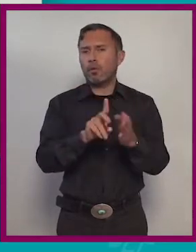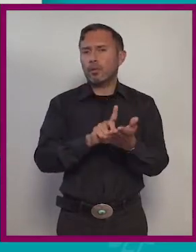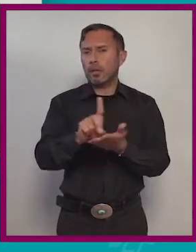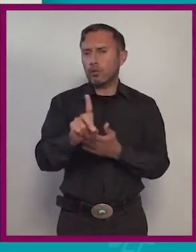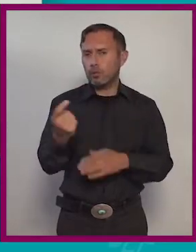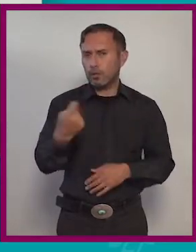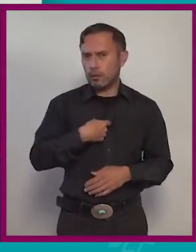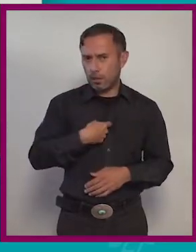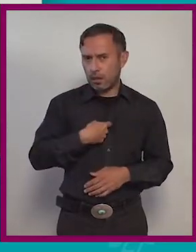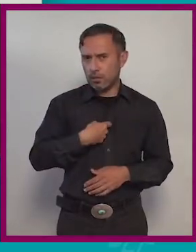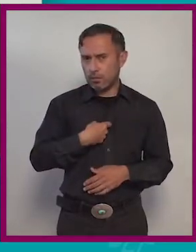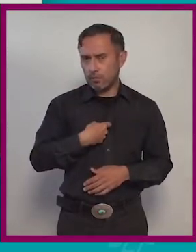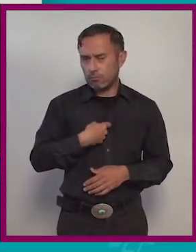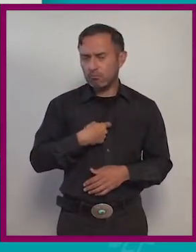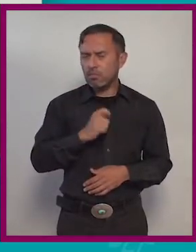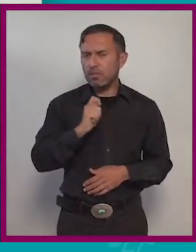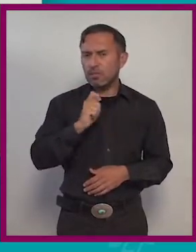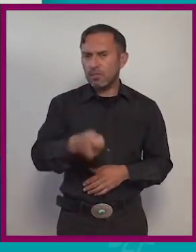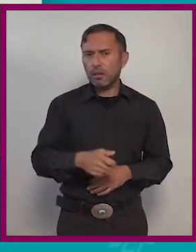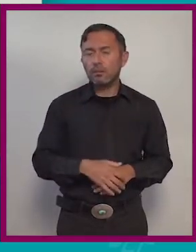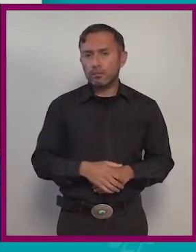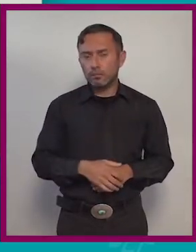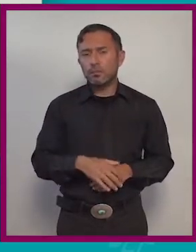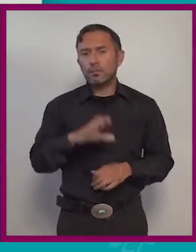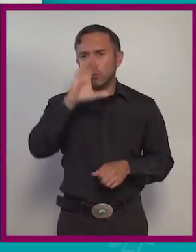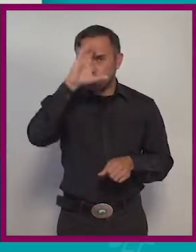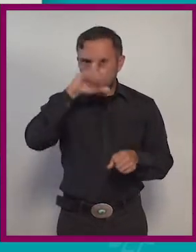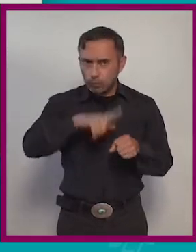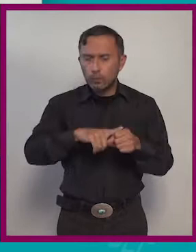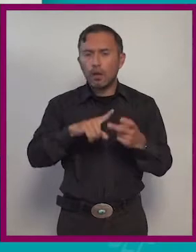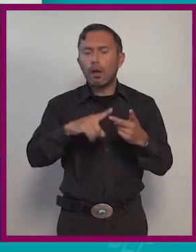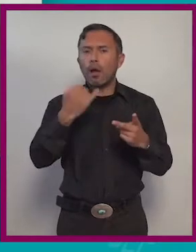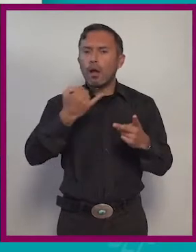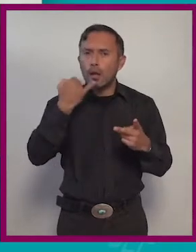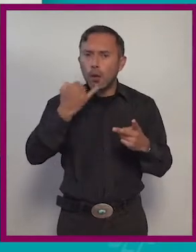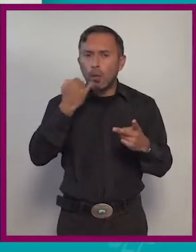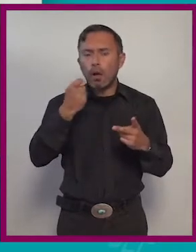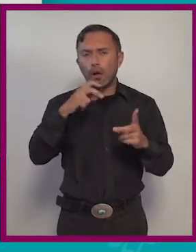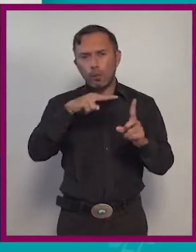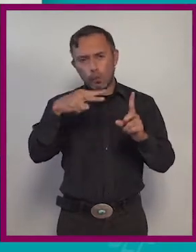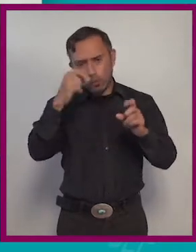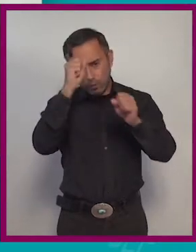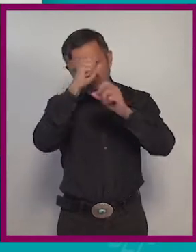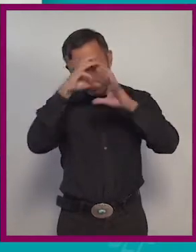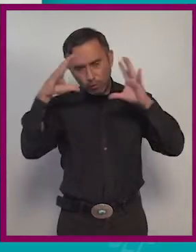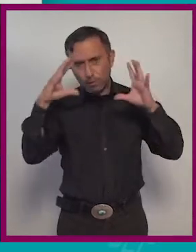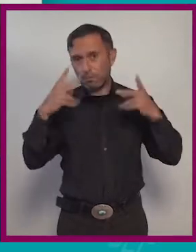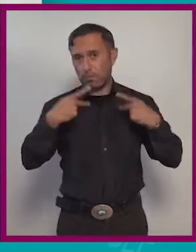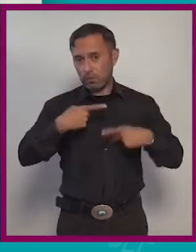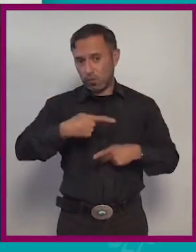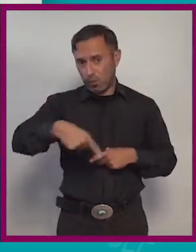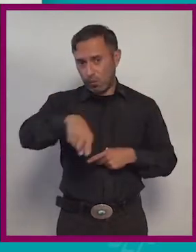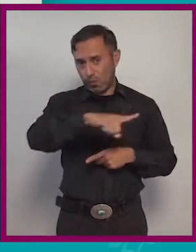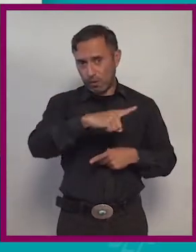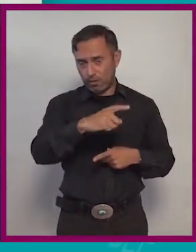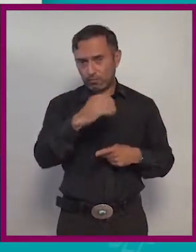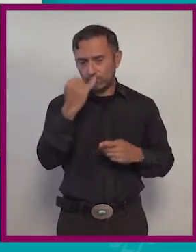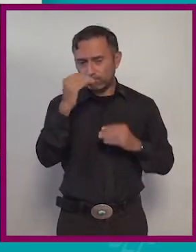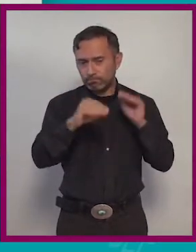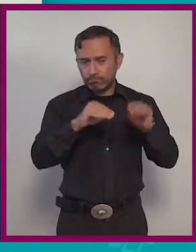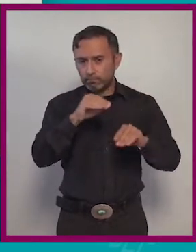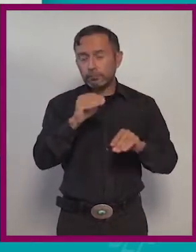me refiero? La cultura, etnia, lengua y cosmovisión que estas personas tienen resultan